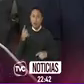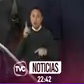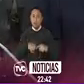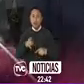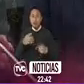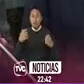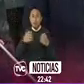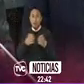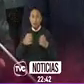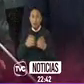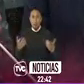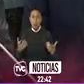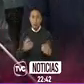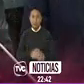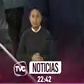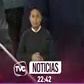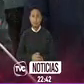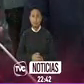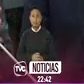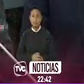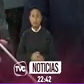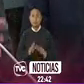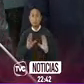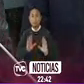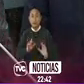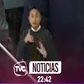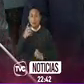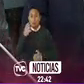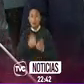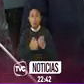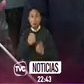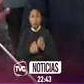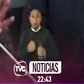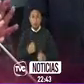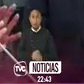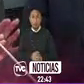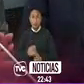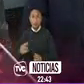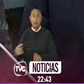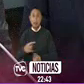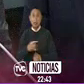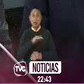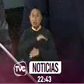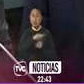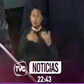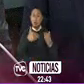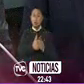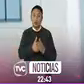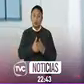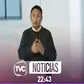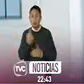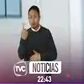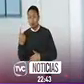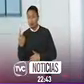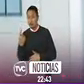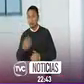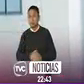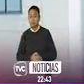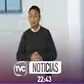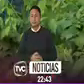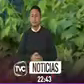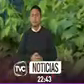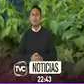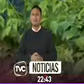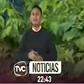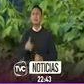equipo. Así es que es un problema estructural, no es coyuntural. Ante el cuestionamiento